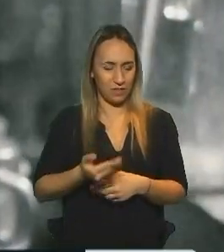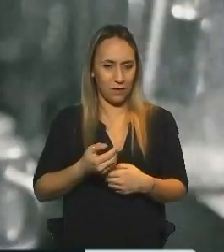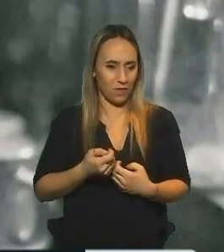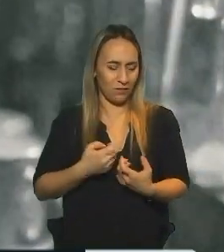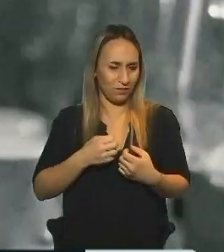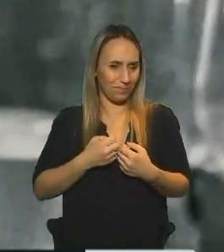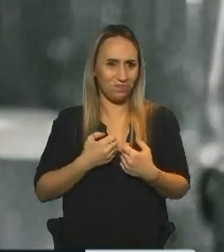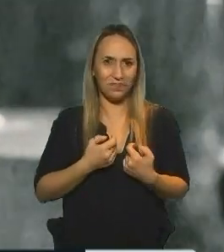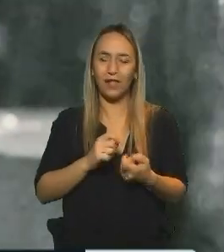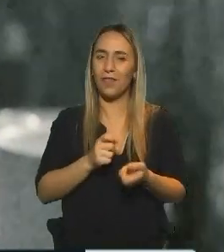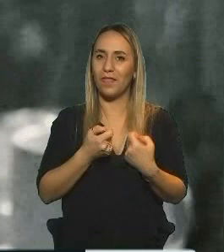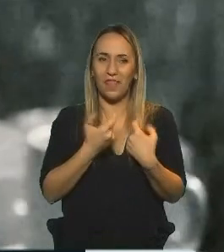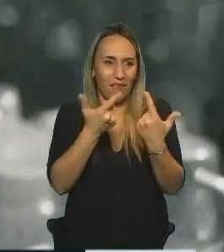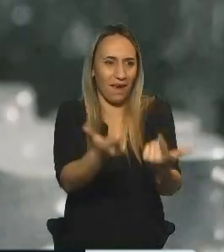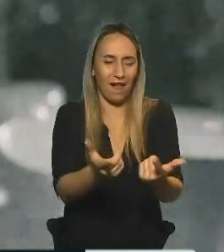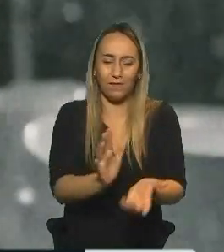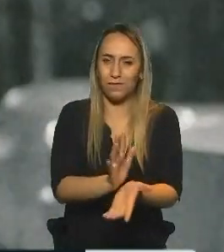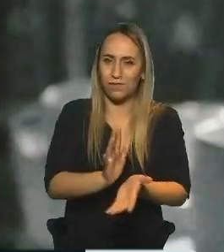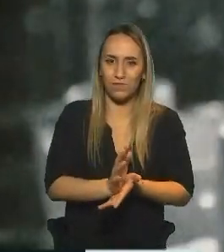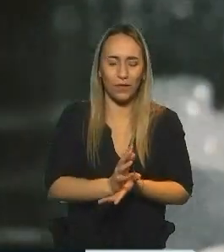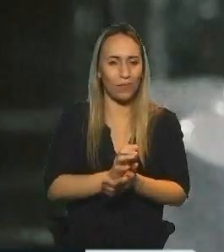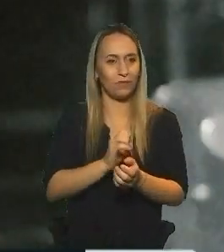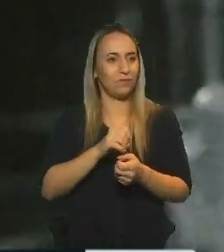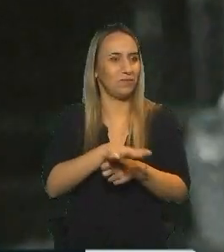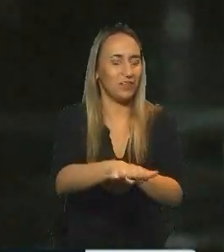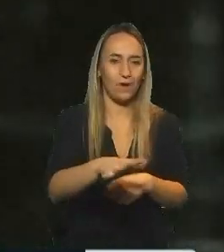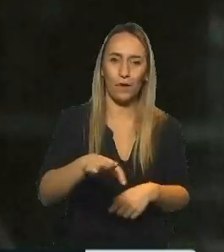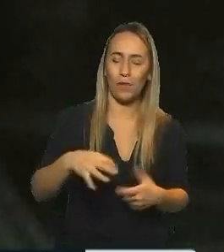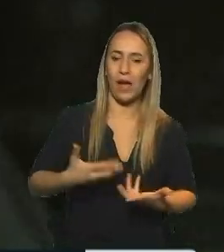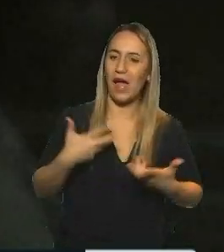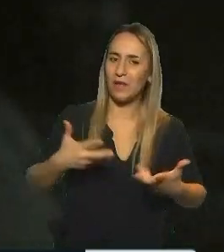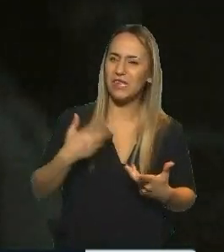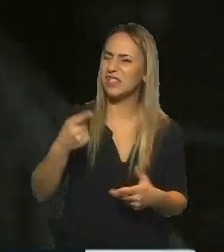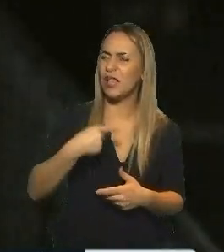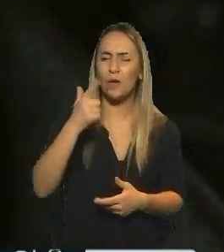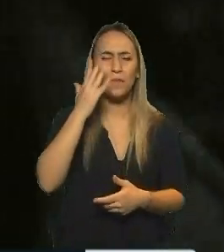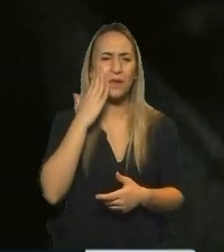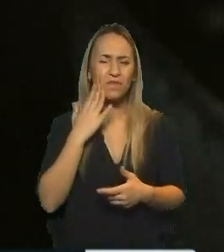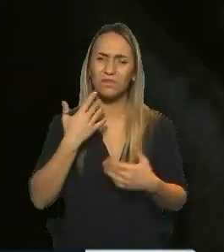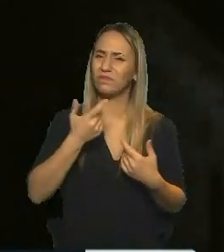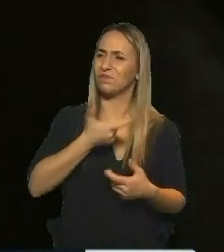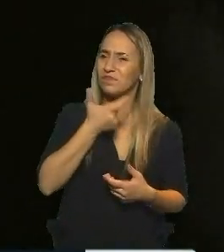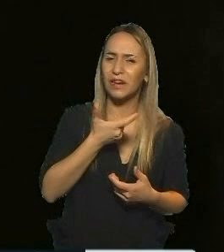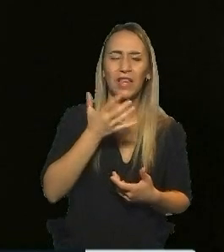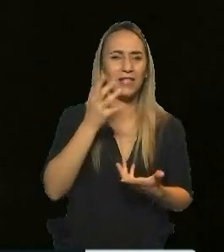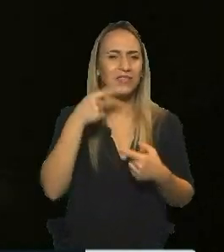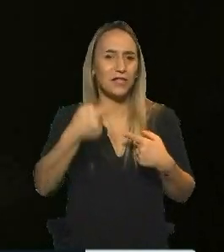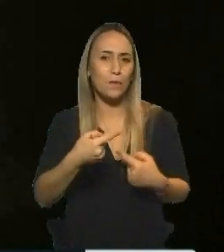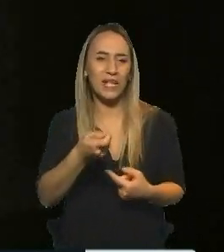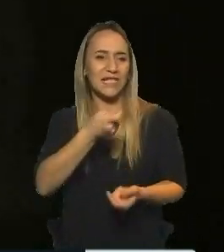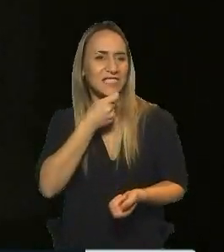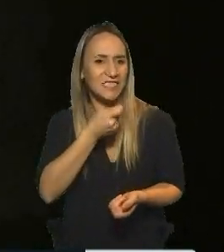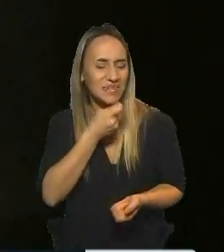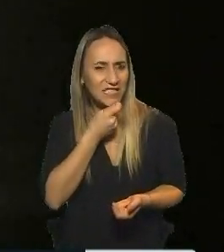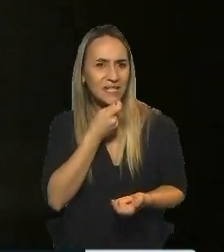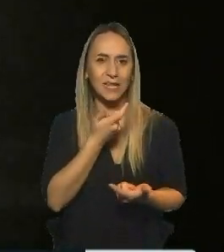vida, transmitía alegría, siempre con buen humor, siempre con un chiste a flor de piel,